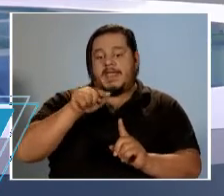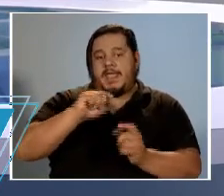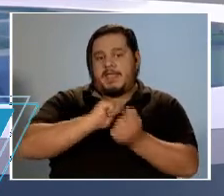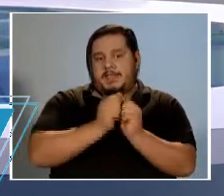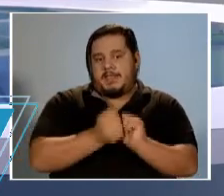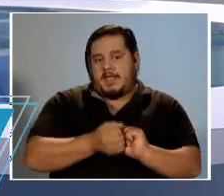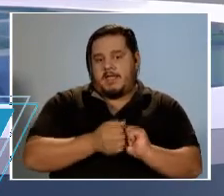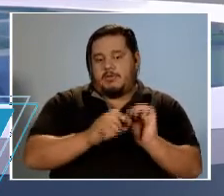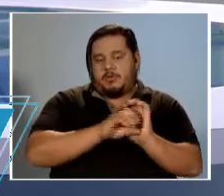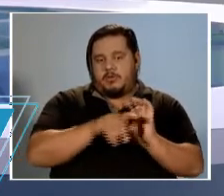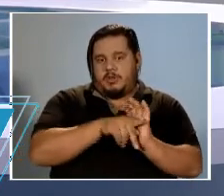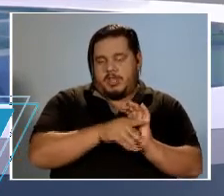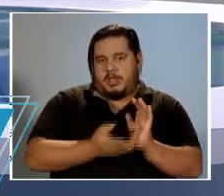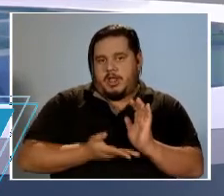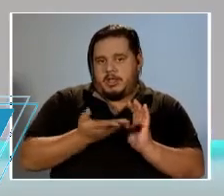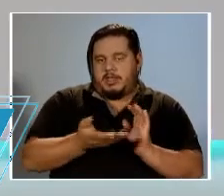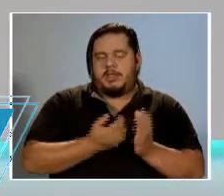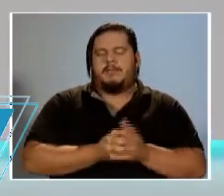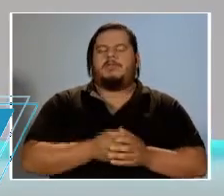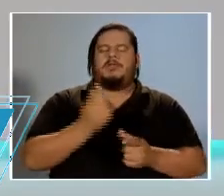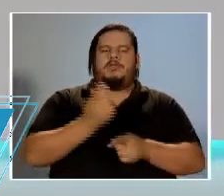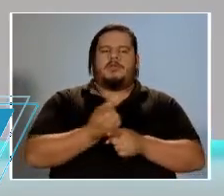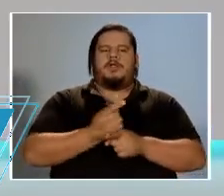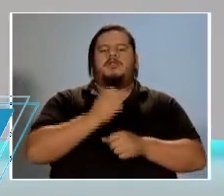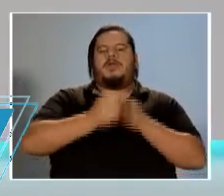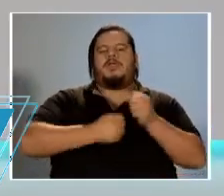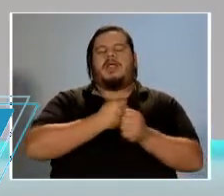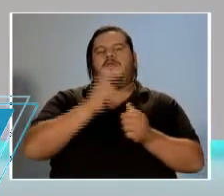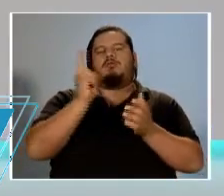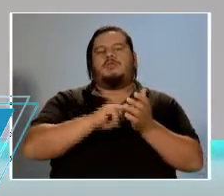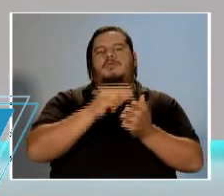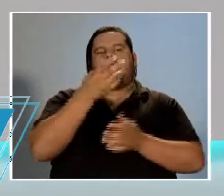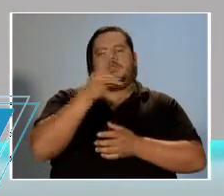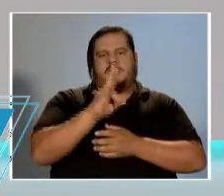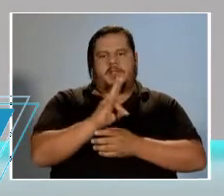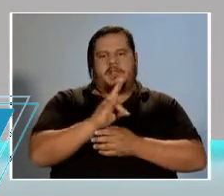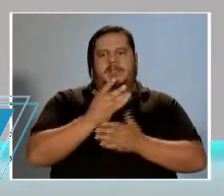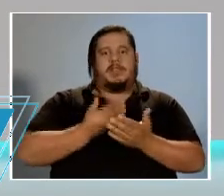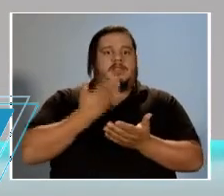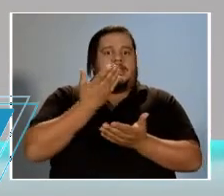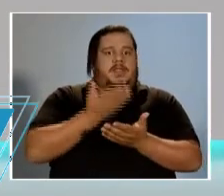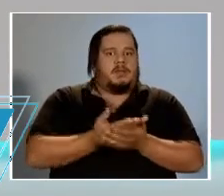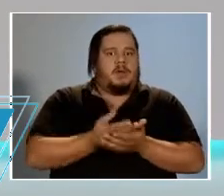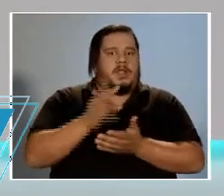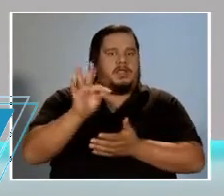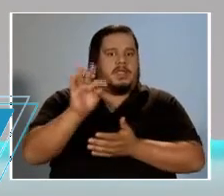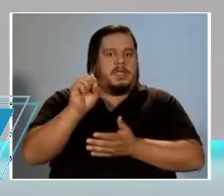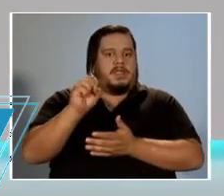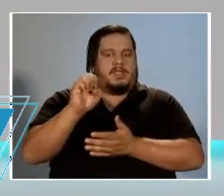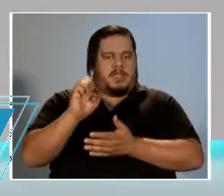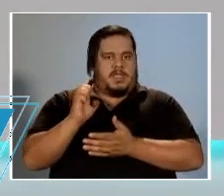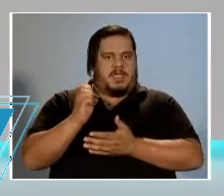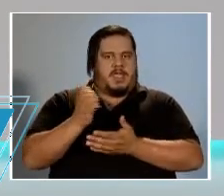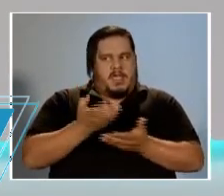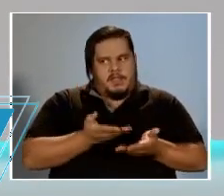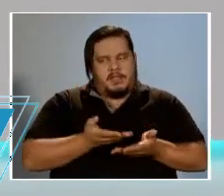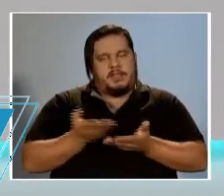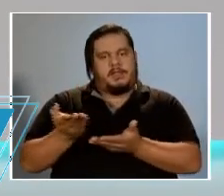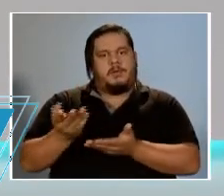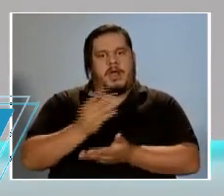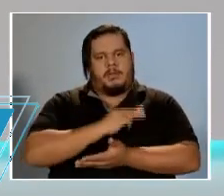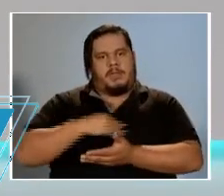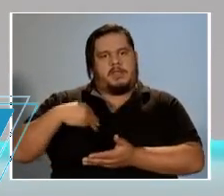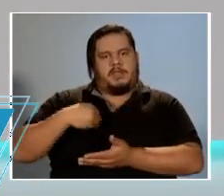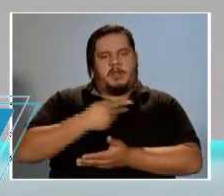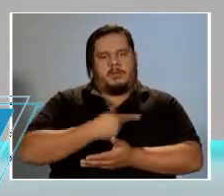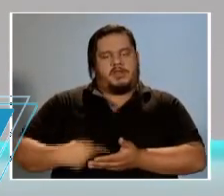este proyecto constitucional en el año 2017 se le llevó al tribunal una invitación al magistrado presidente, al magistrado